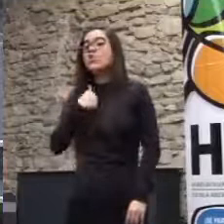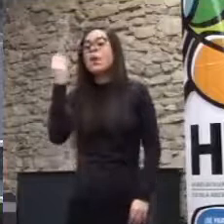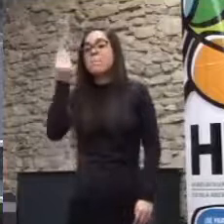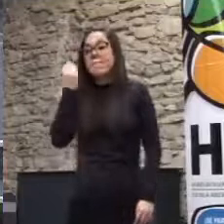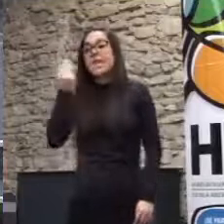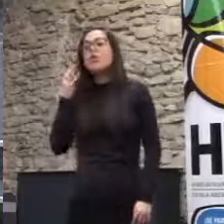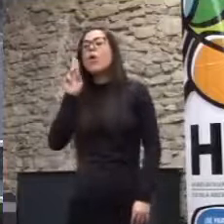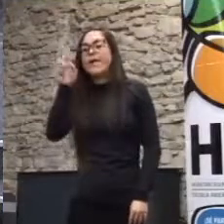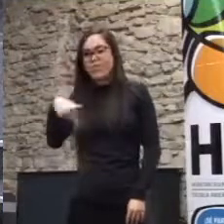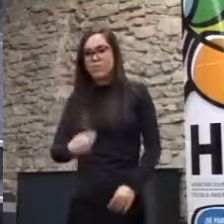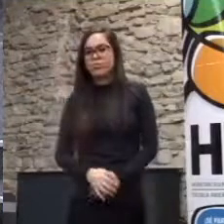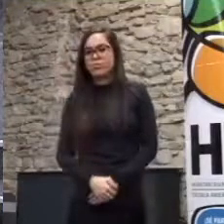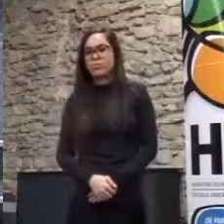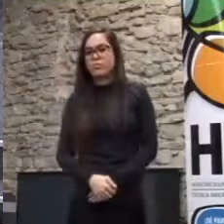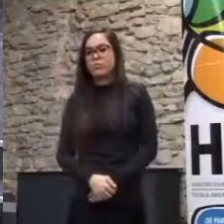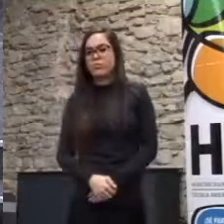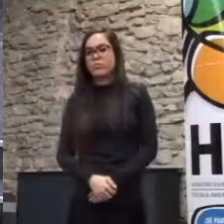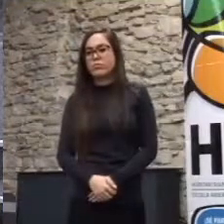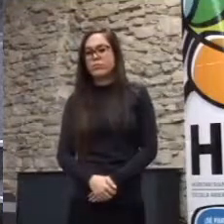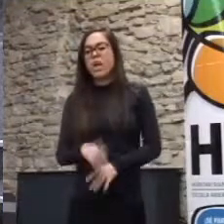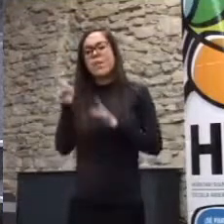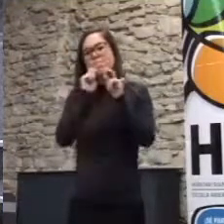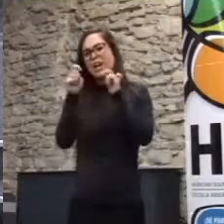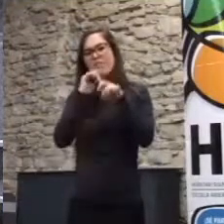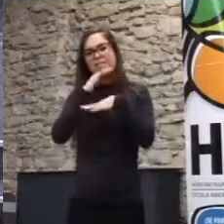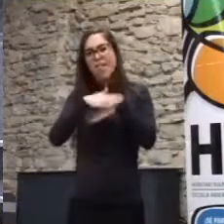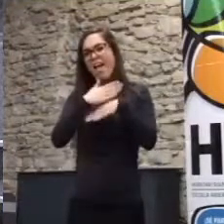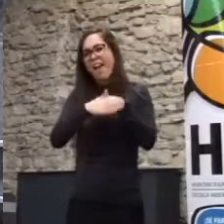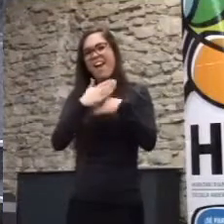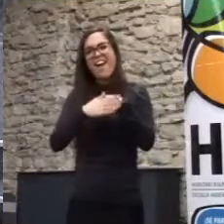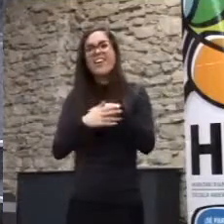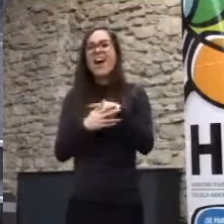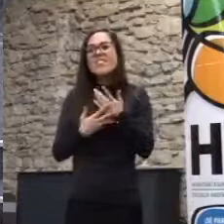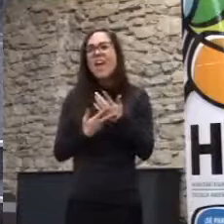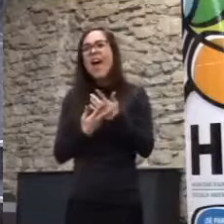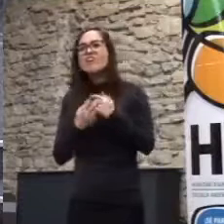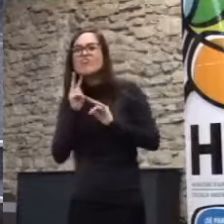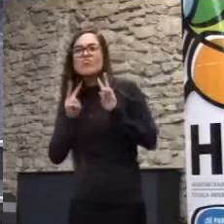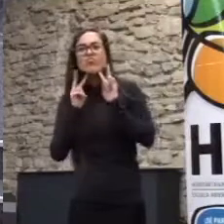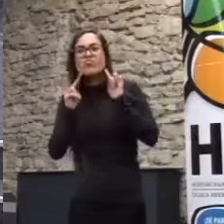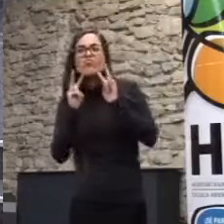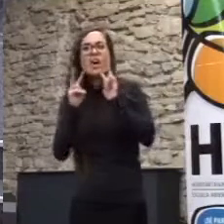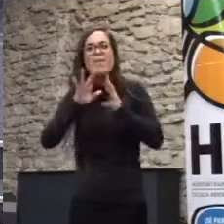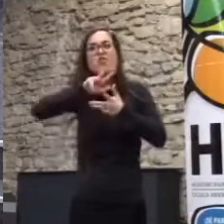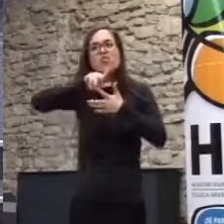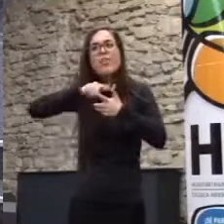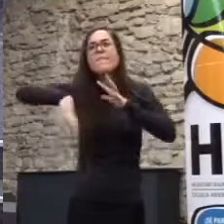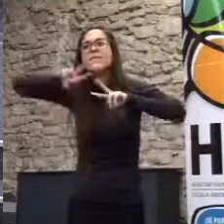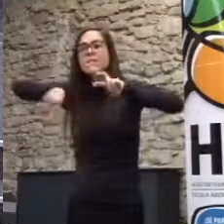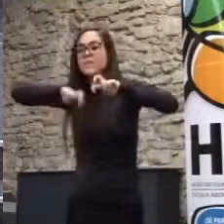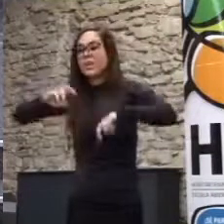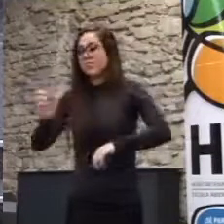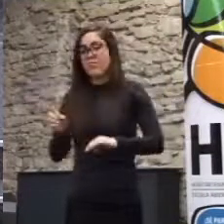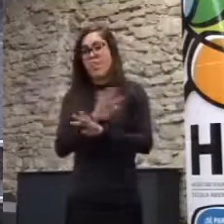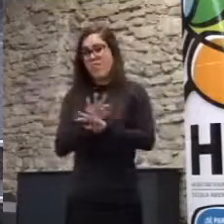que los periodistas ya no bajamos a la calle. Bajamos muy poco a la calle. La información nos la dan cocinada cada vez